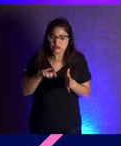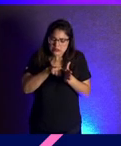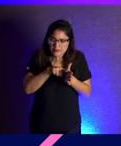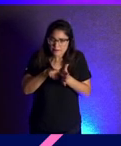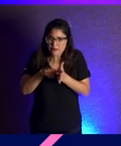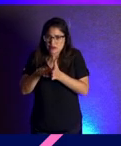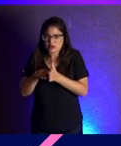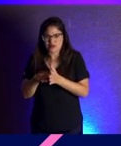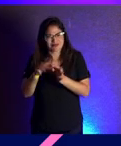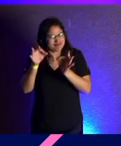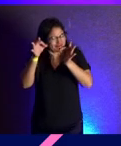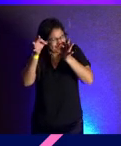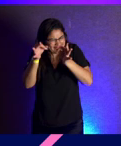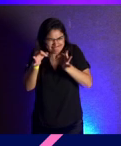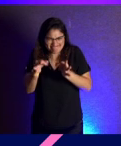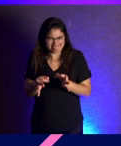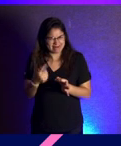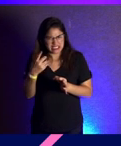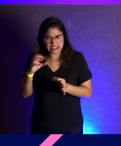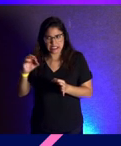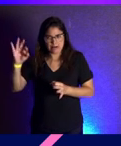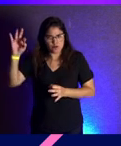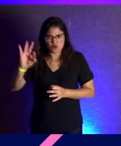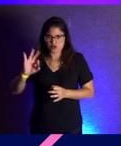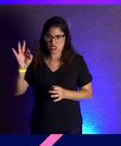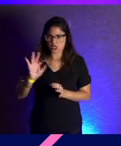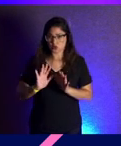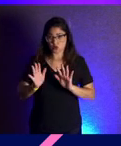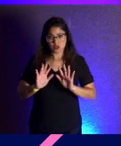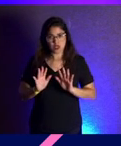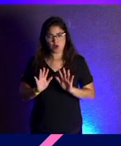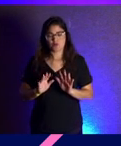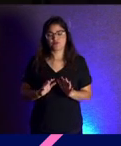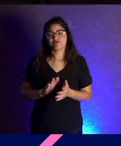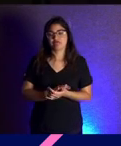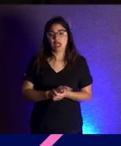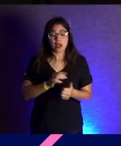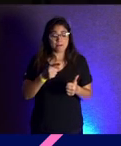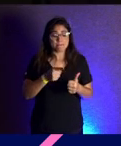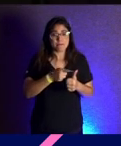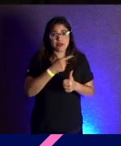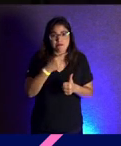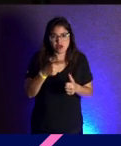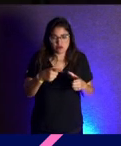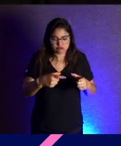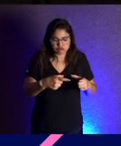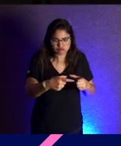puede sacar una muestra aleatoria. Segundo,